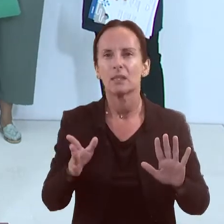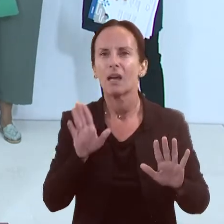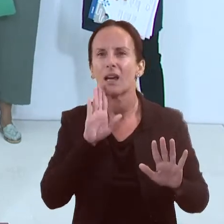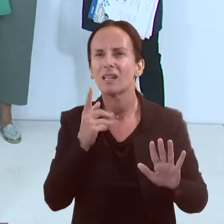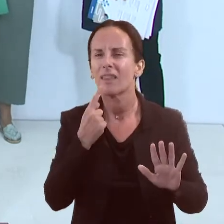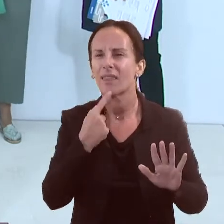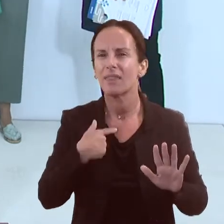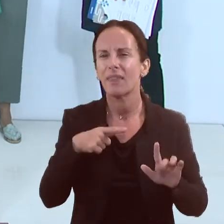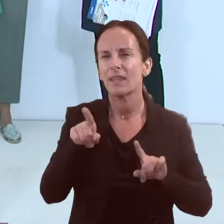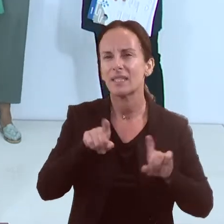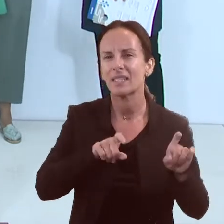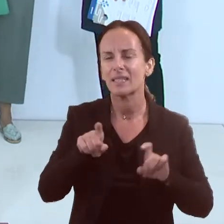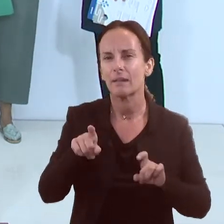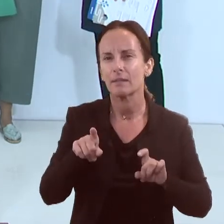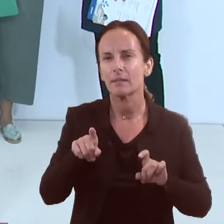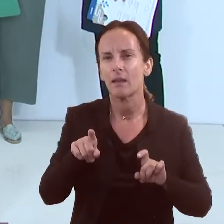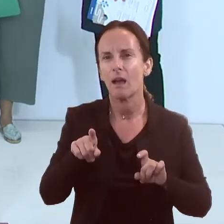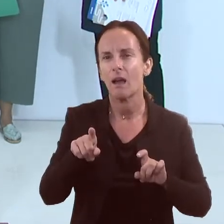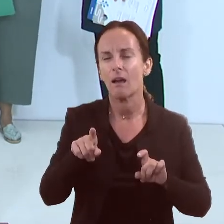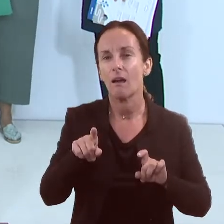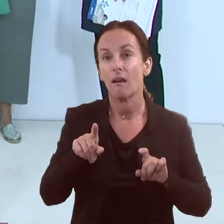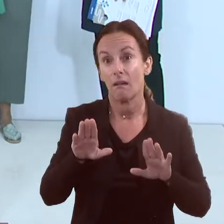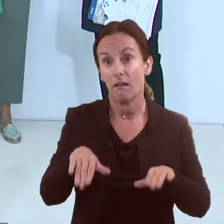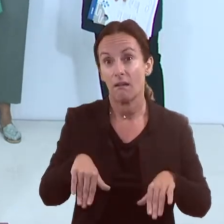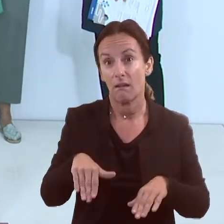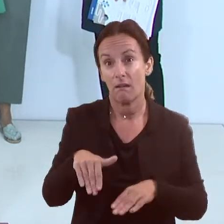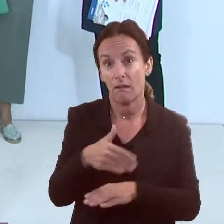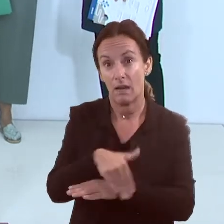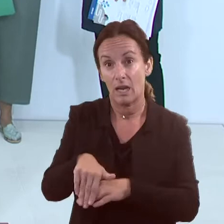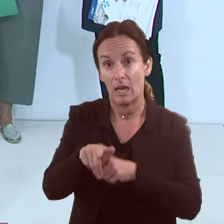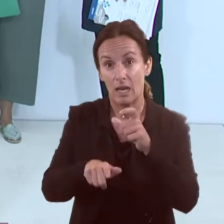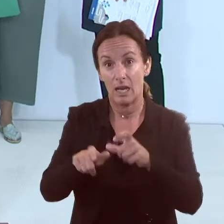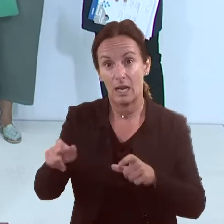selección, entrarán antes los que viven en la calle